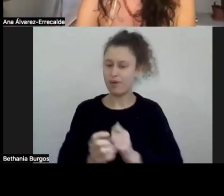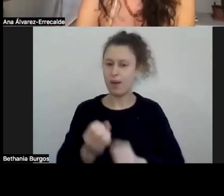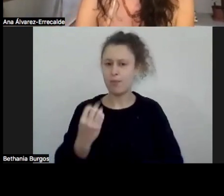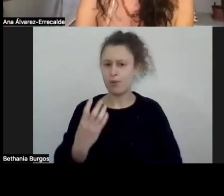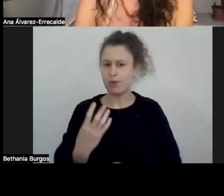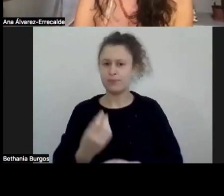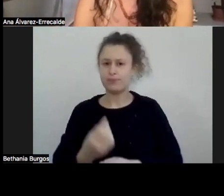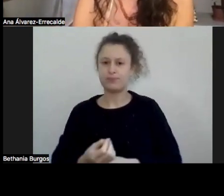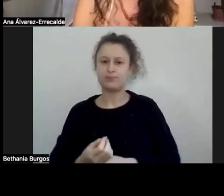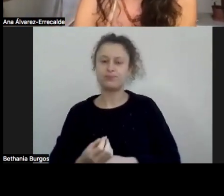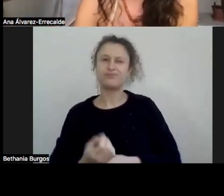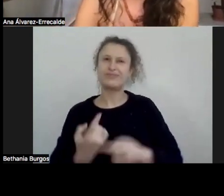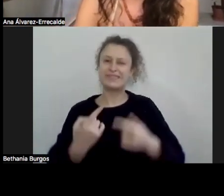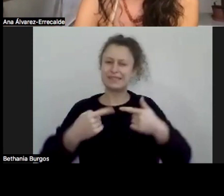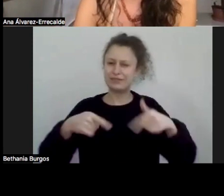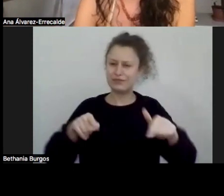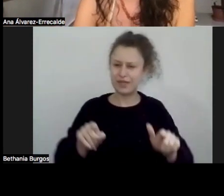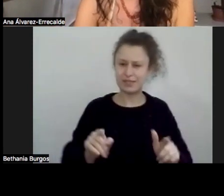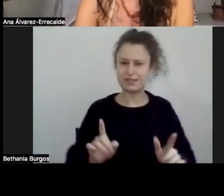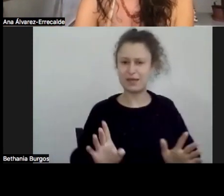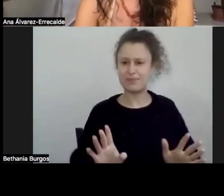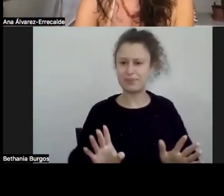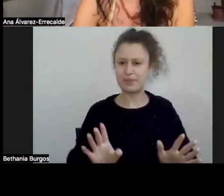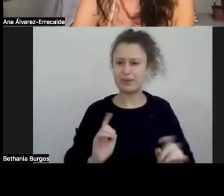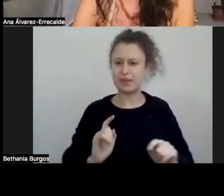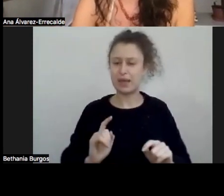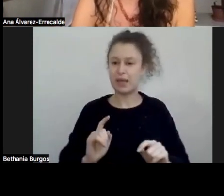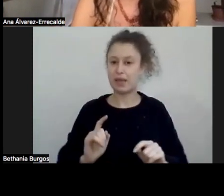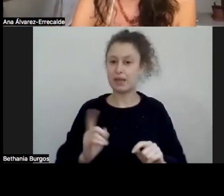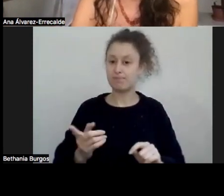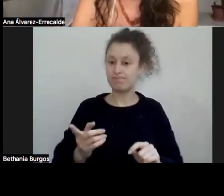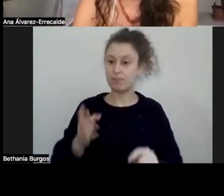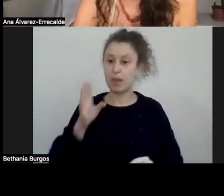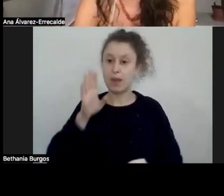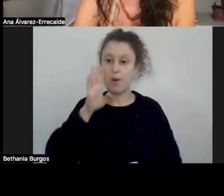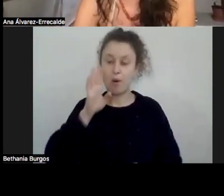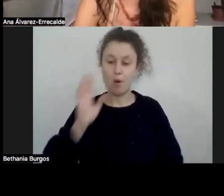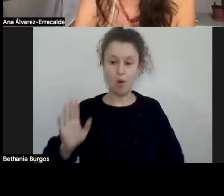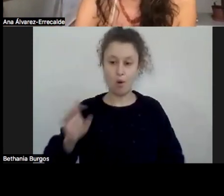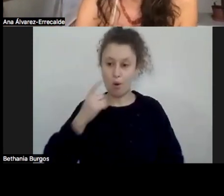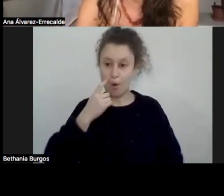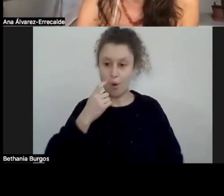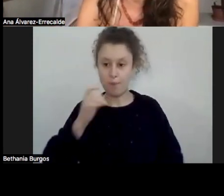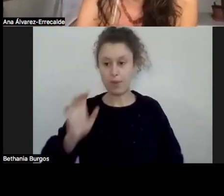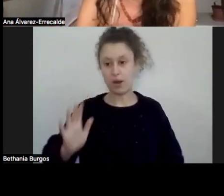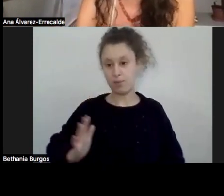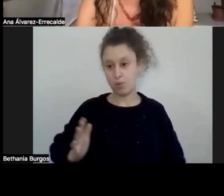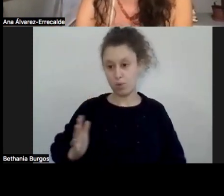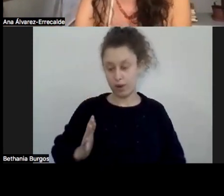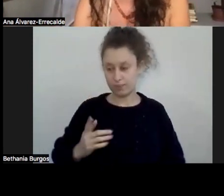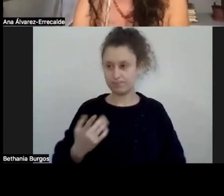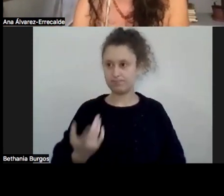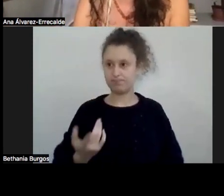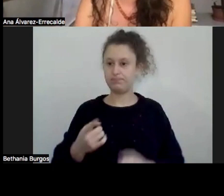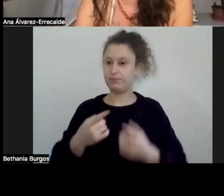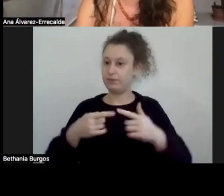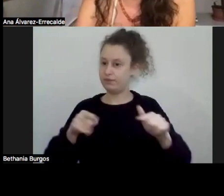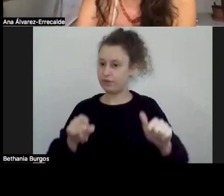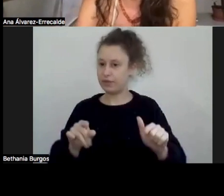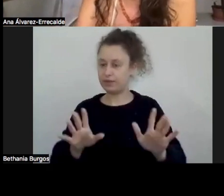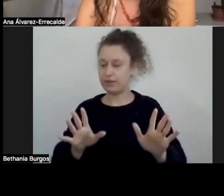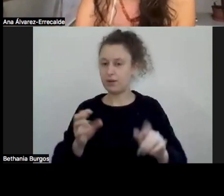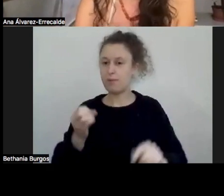diferencia real, una diferencia de género frente a las posibilidades laborales, ¿no? Un estudio de la Universidad Pompeu Fabra, aquí